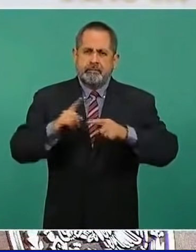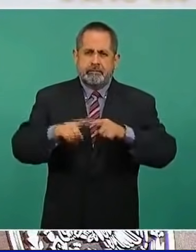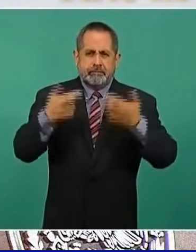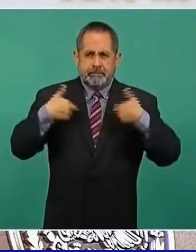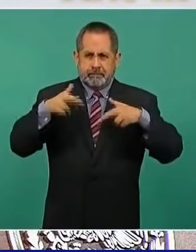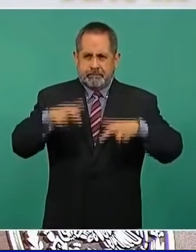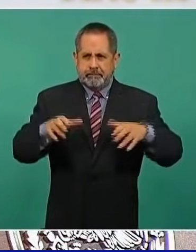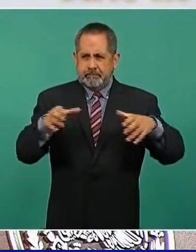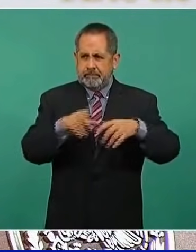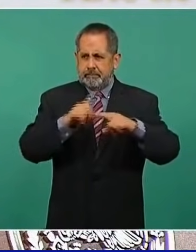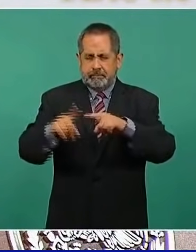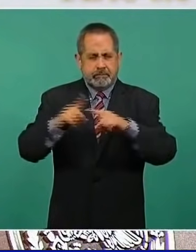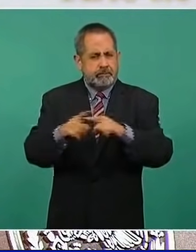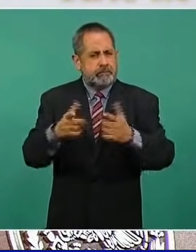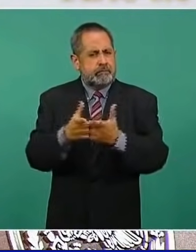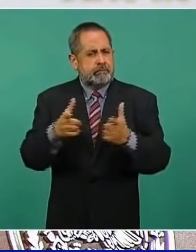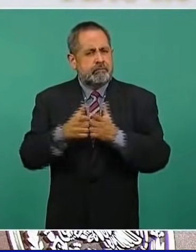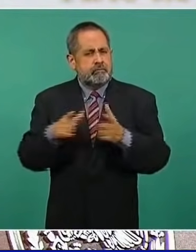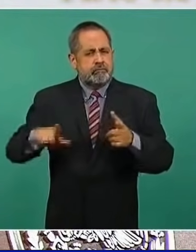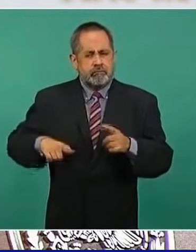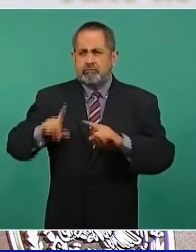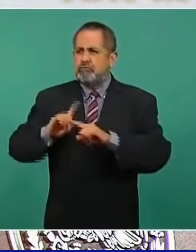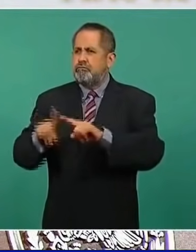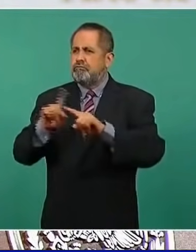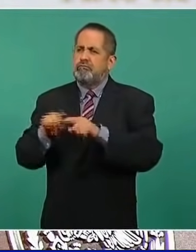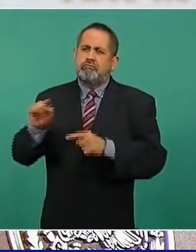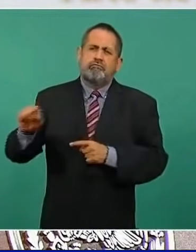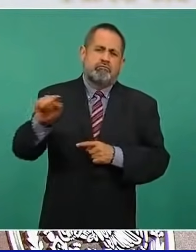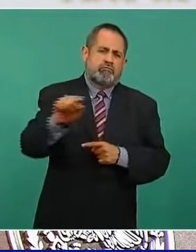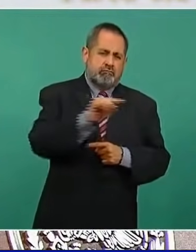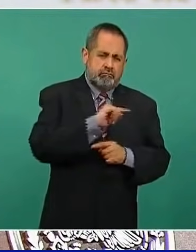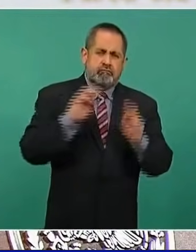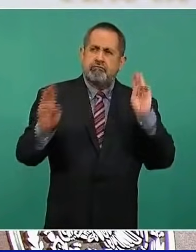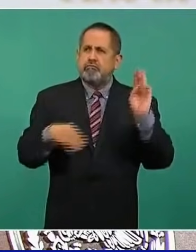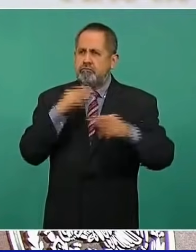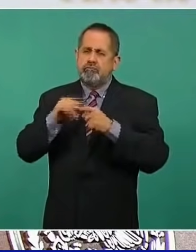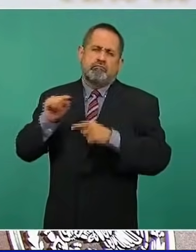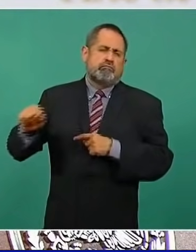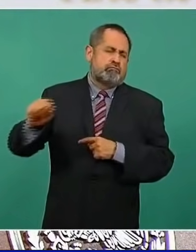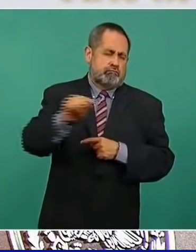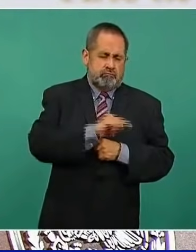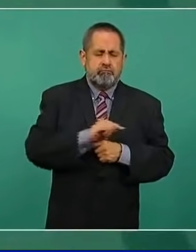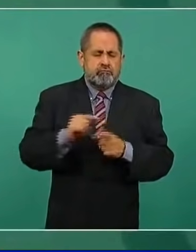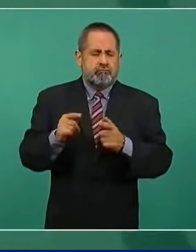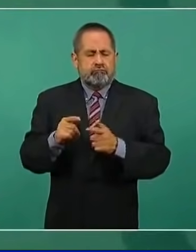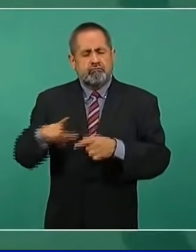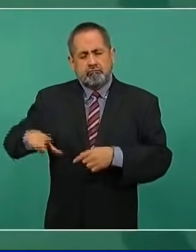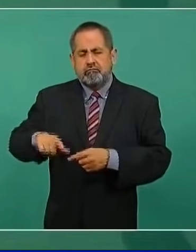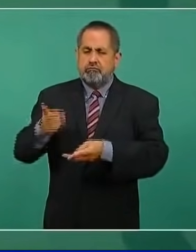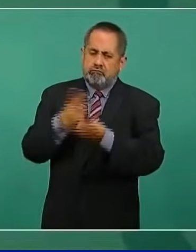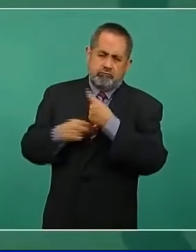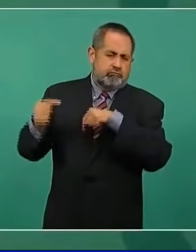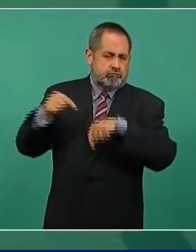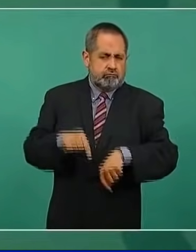representantes de todos los gobiernos o de varios gobiernos del mundo, vienen